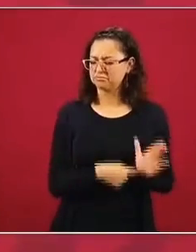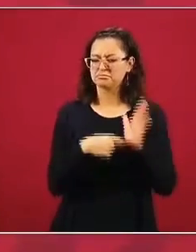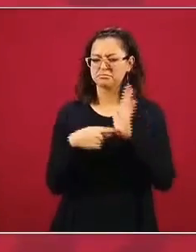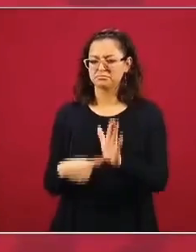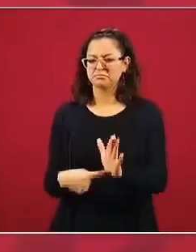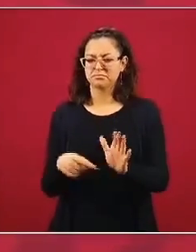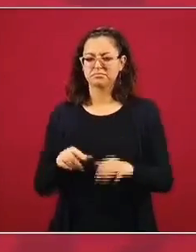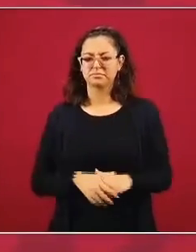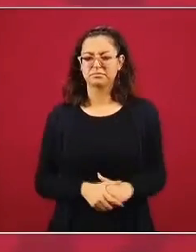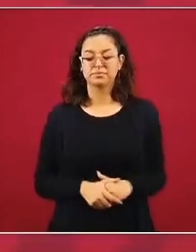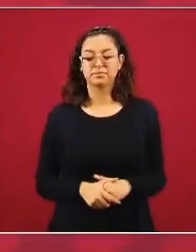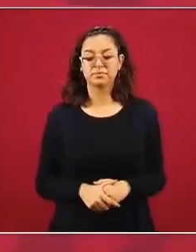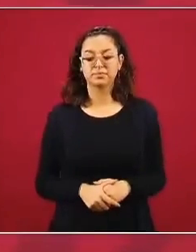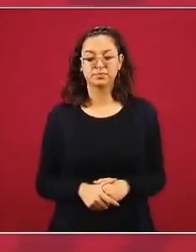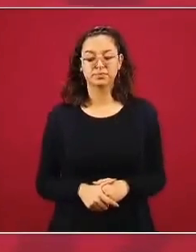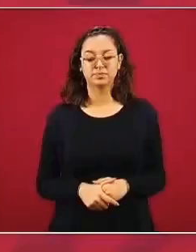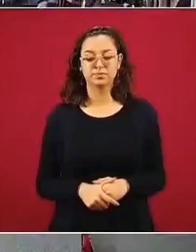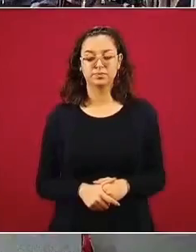para que no